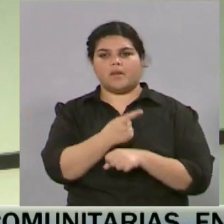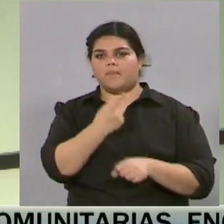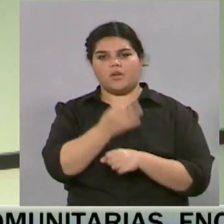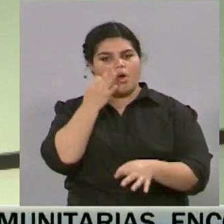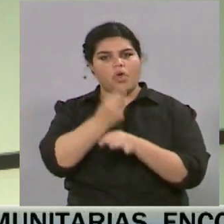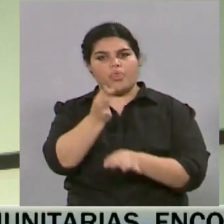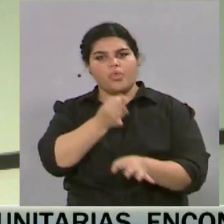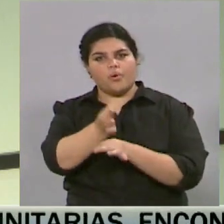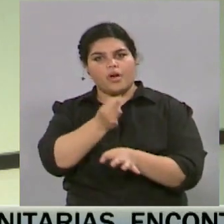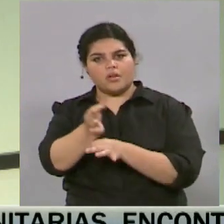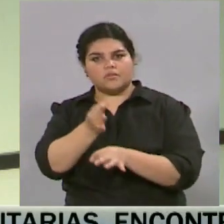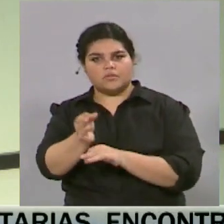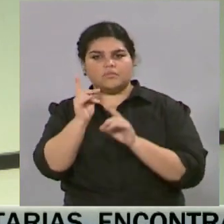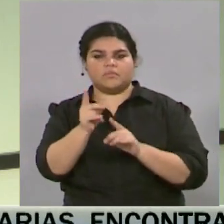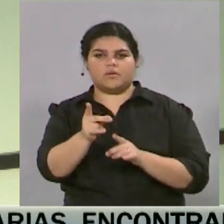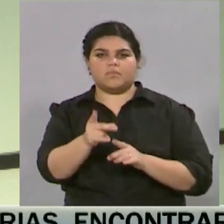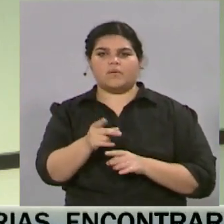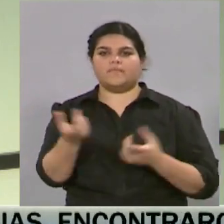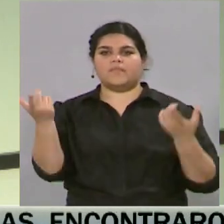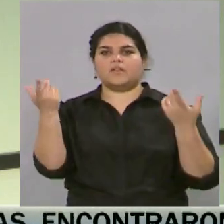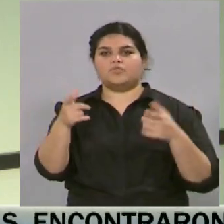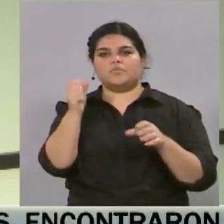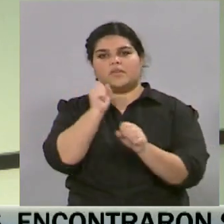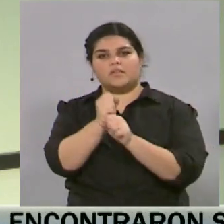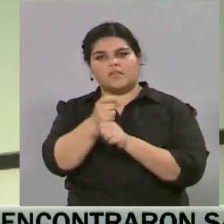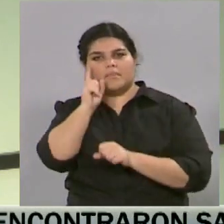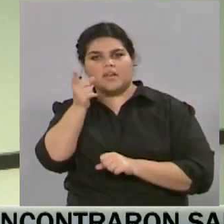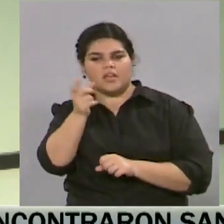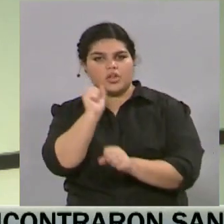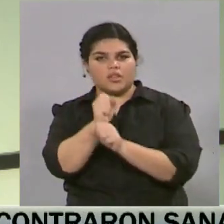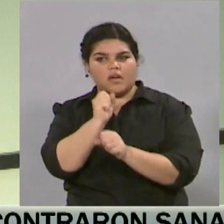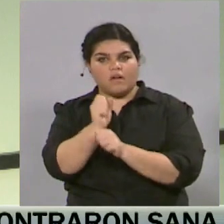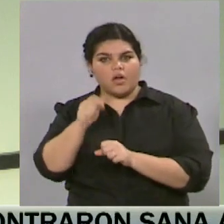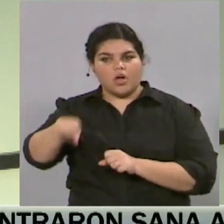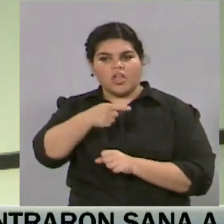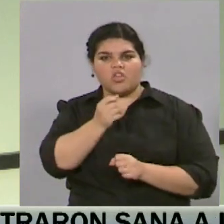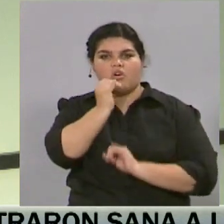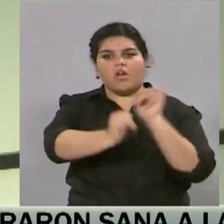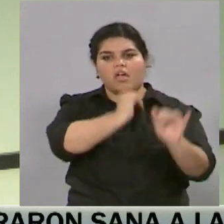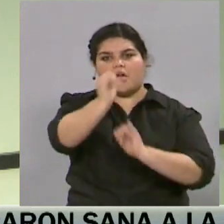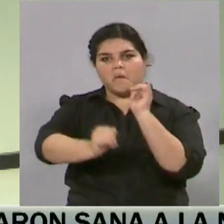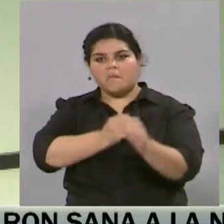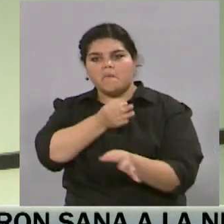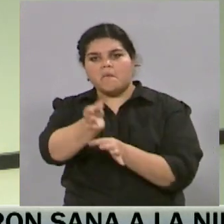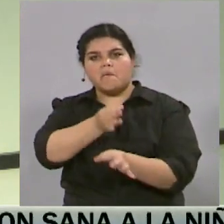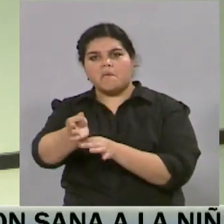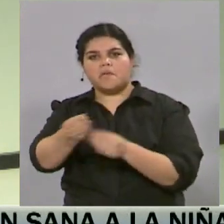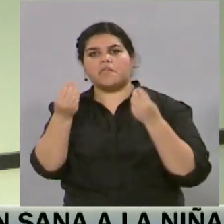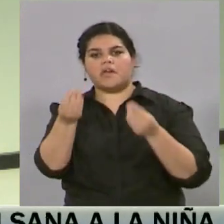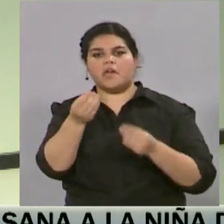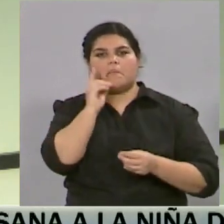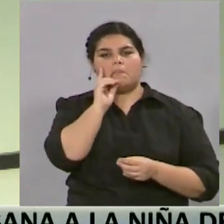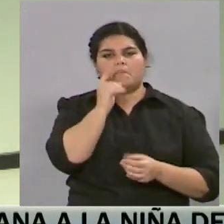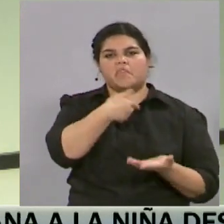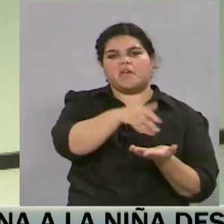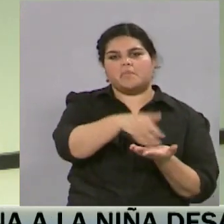organismos como la Superintendencia de Riesgo de Trabajo, que no se hacen charlas educativas a los trabajadores respecto de lo que es la discriminación y el acoso,